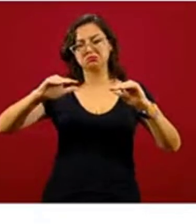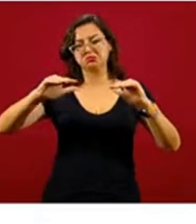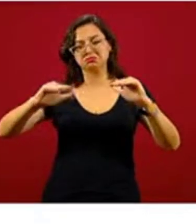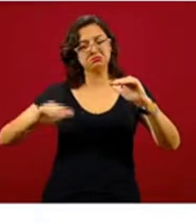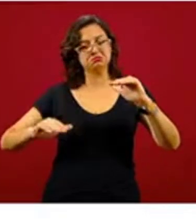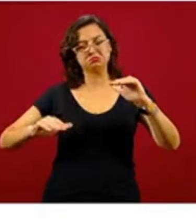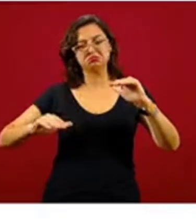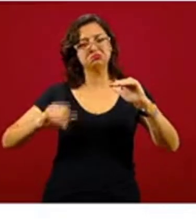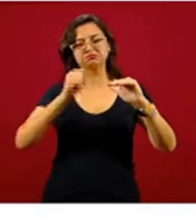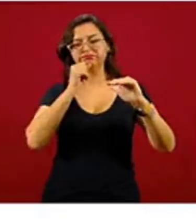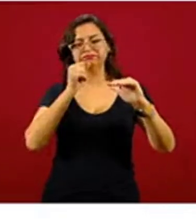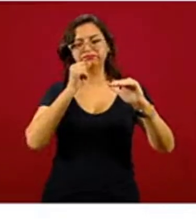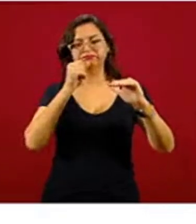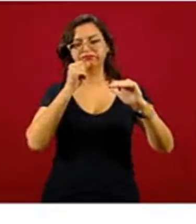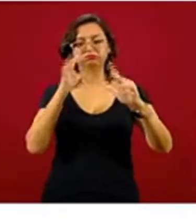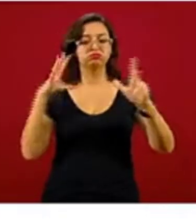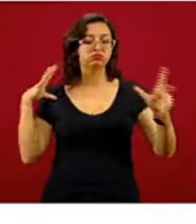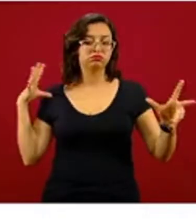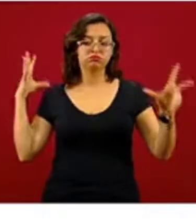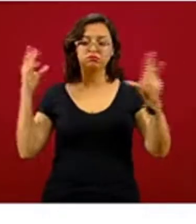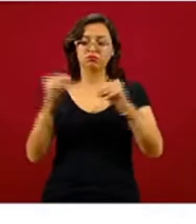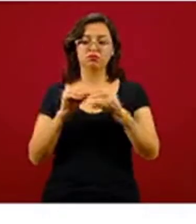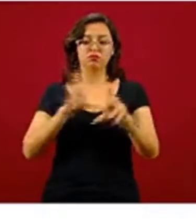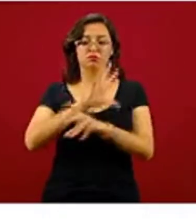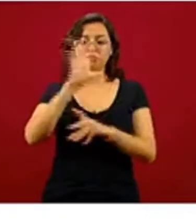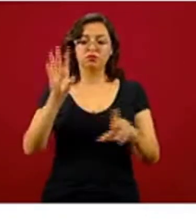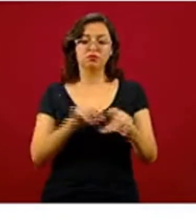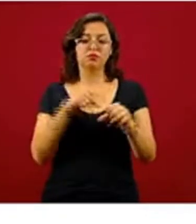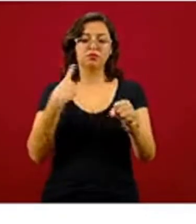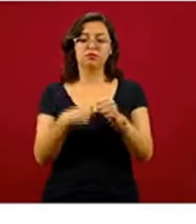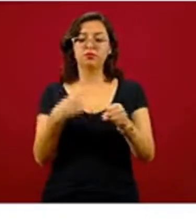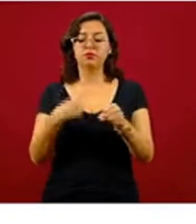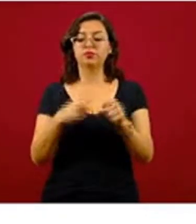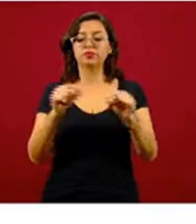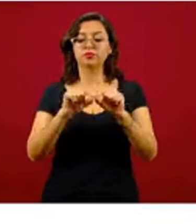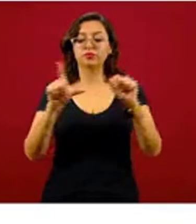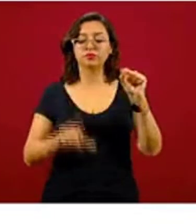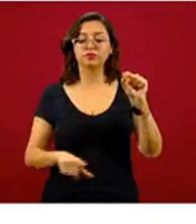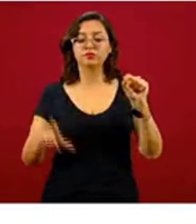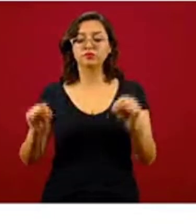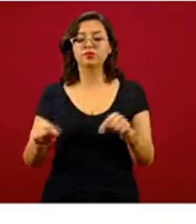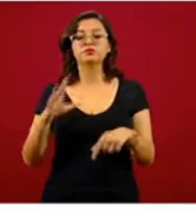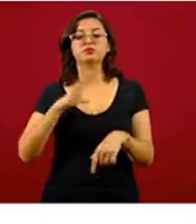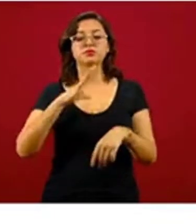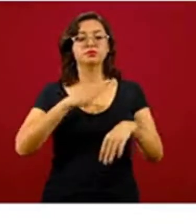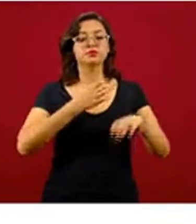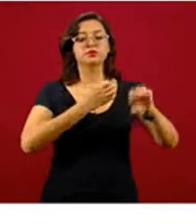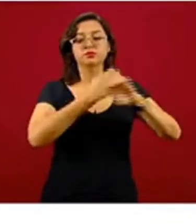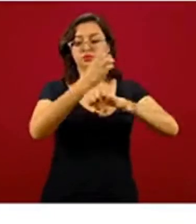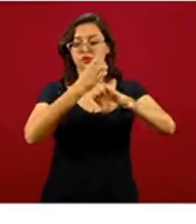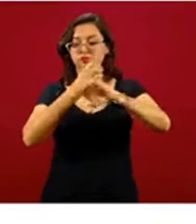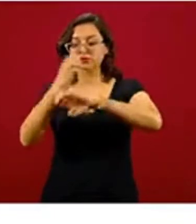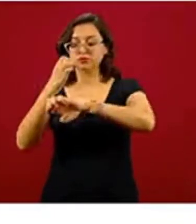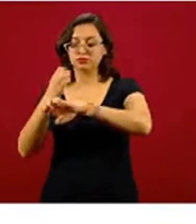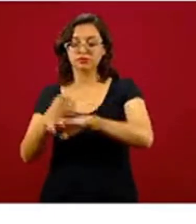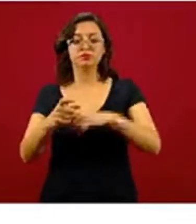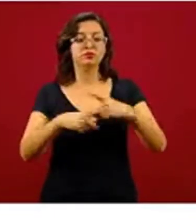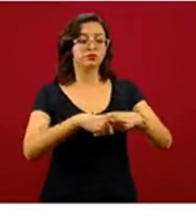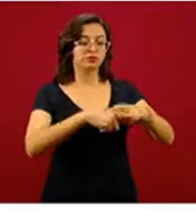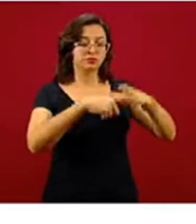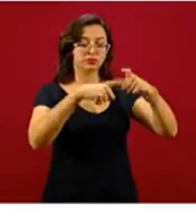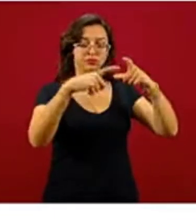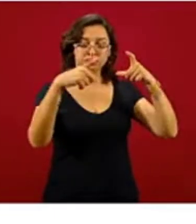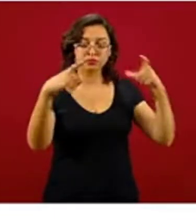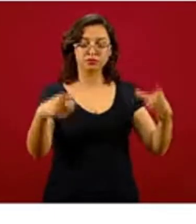que integra todos los casos a nivel nacional, es decir, en esta curva están tanto los estados que están teniendo incremento en